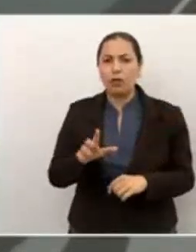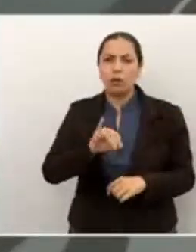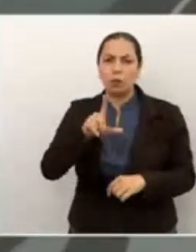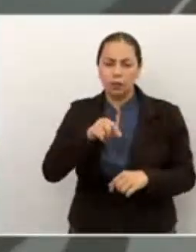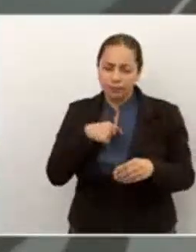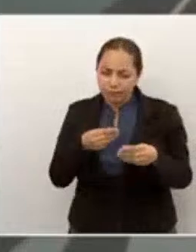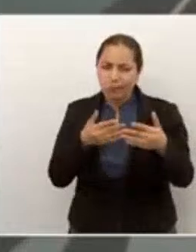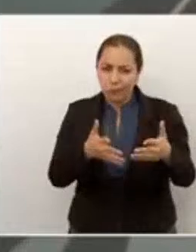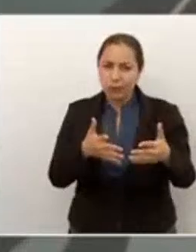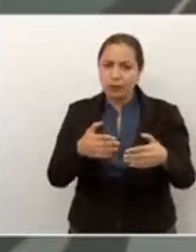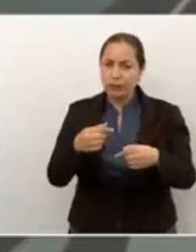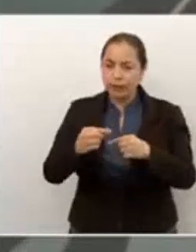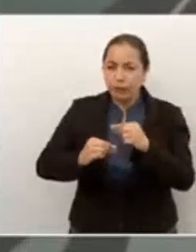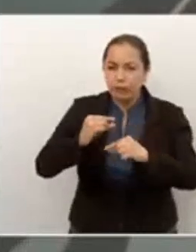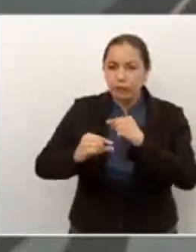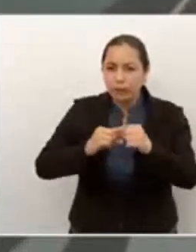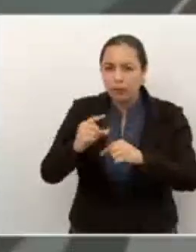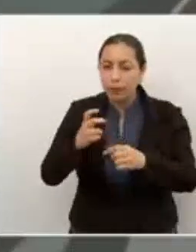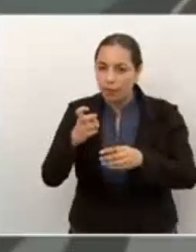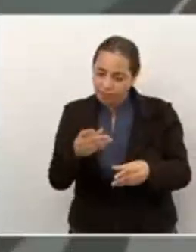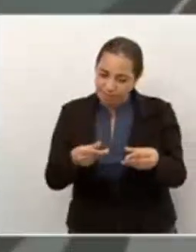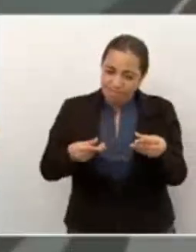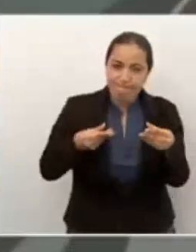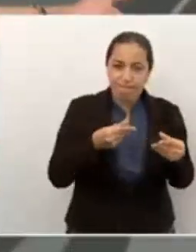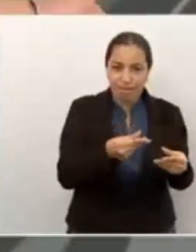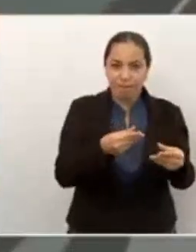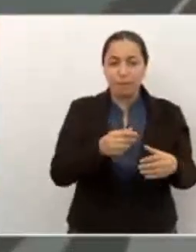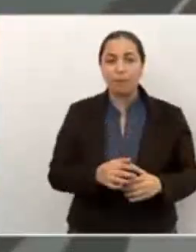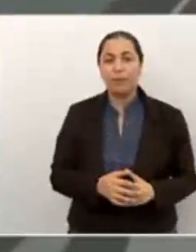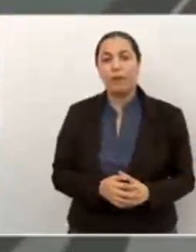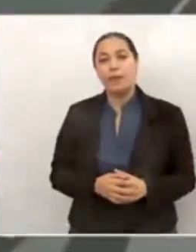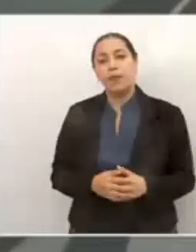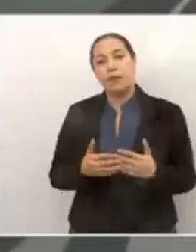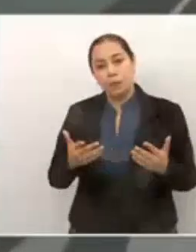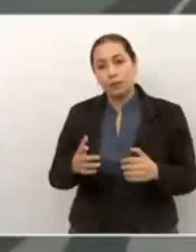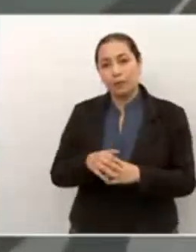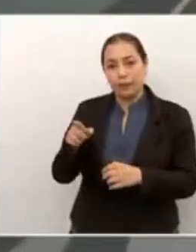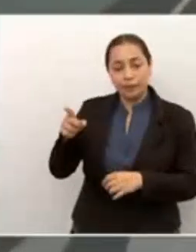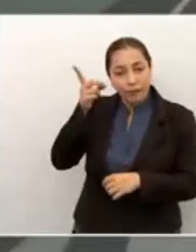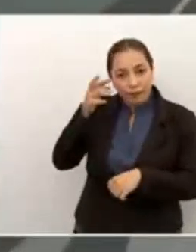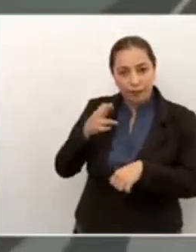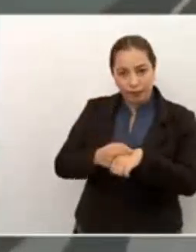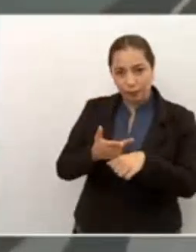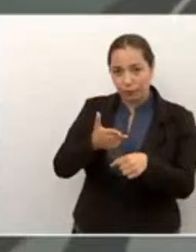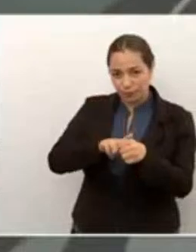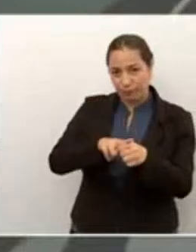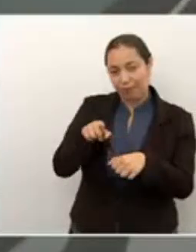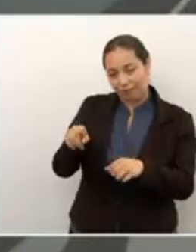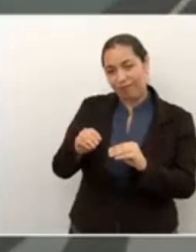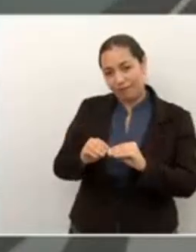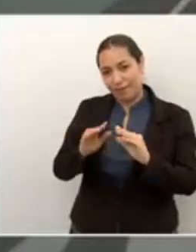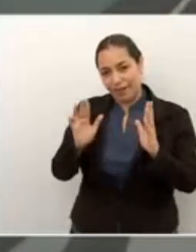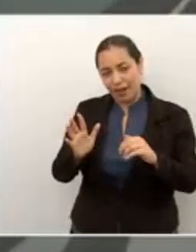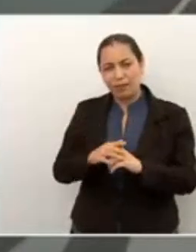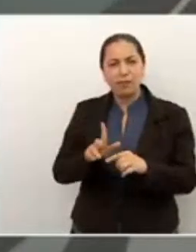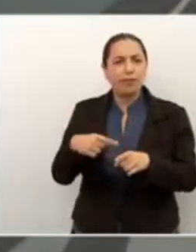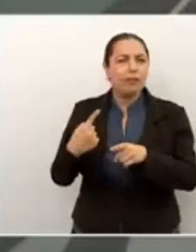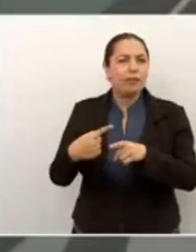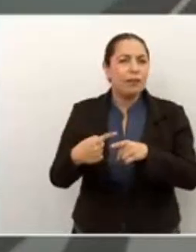Lo vamos a lograr. Y bueno, el director del hospital, por supuesto. ¿Quién más está por